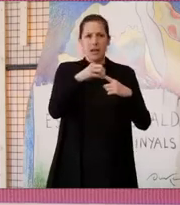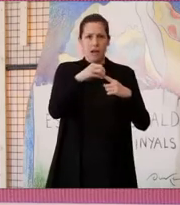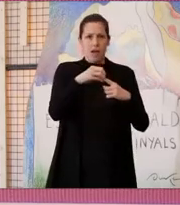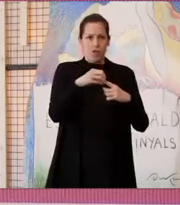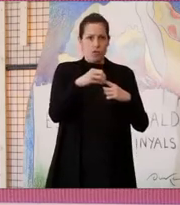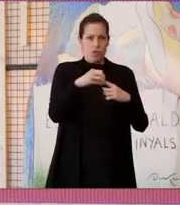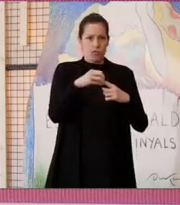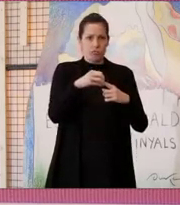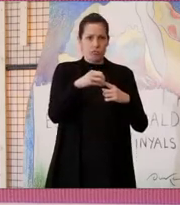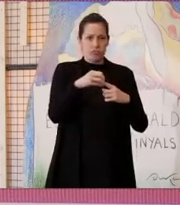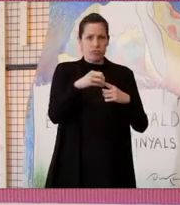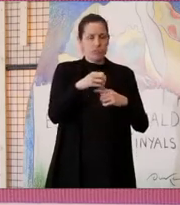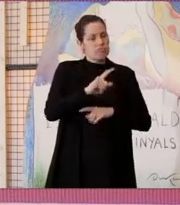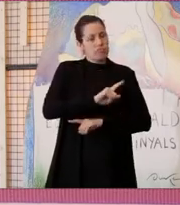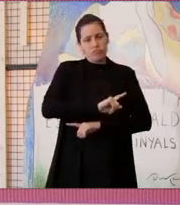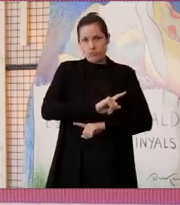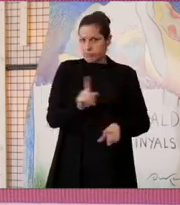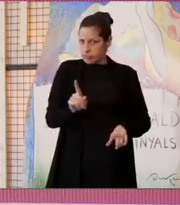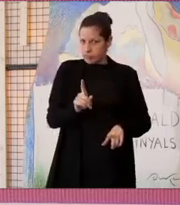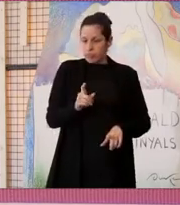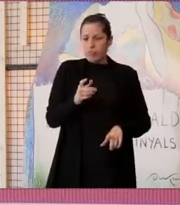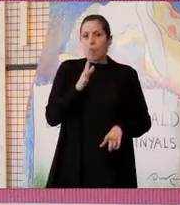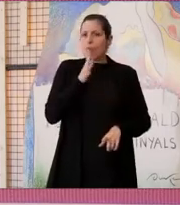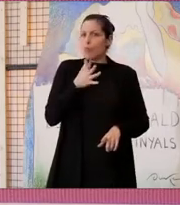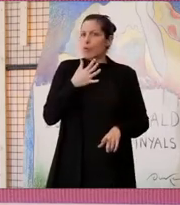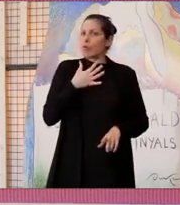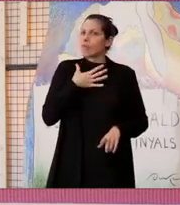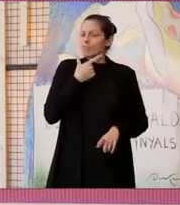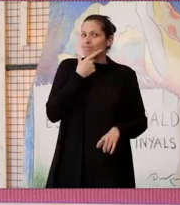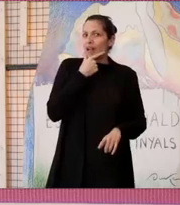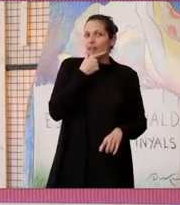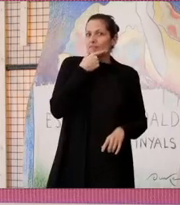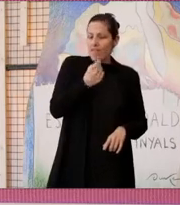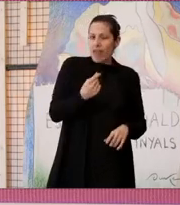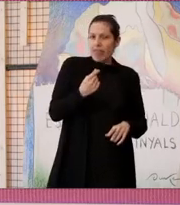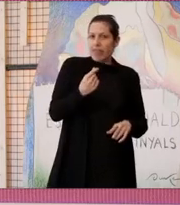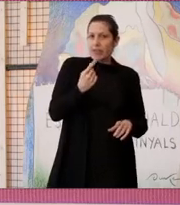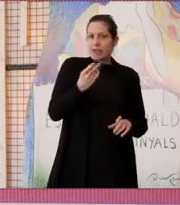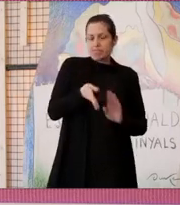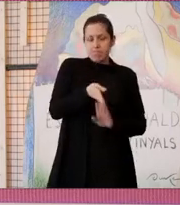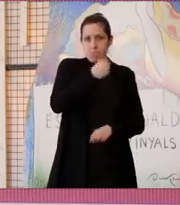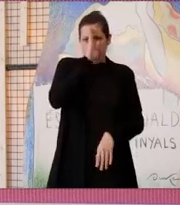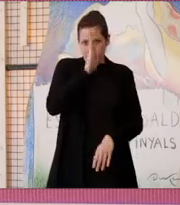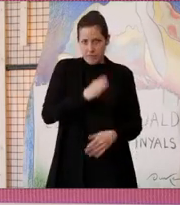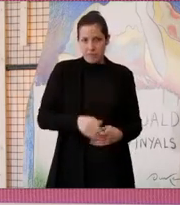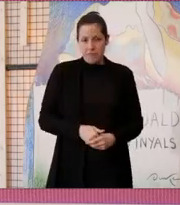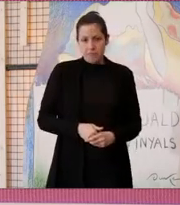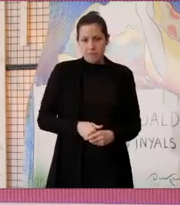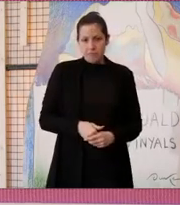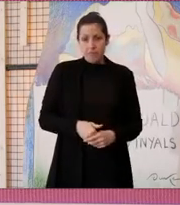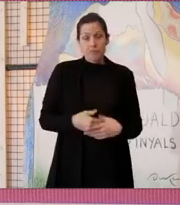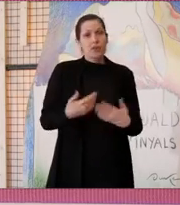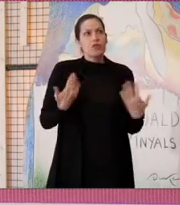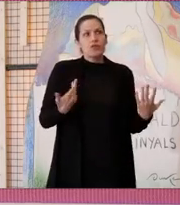solas al patriarcado porque os caéis Entonces yo le estoy dando muchas vueltas a eso porque tenemos que